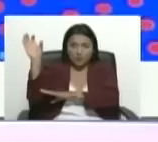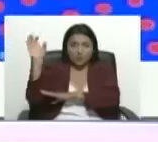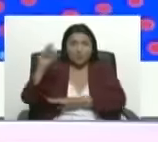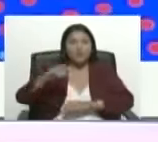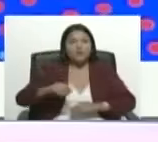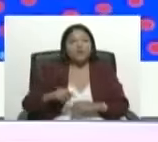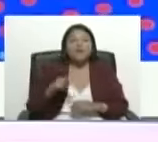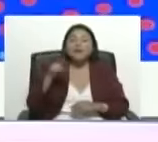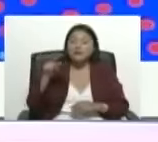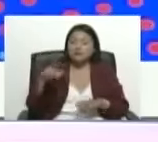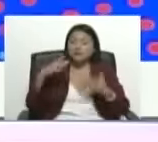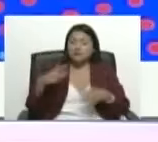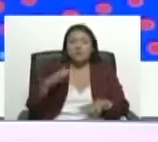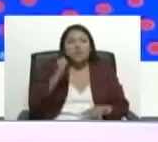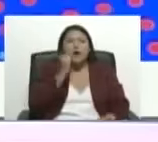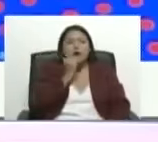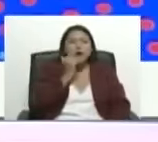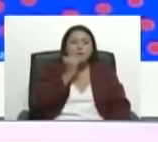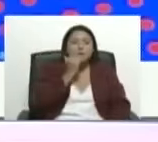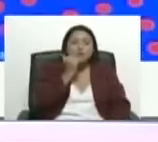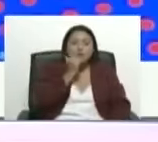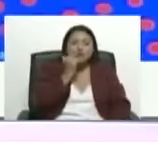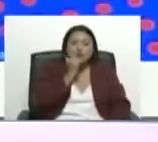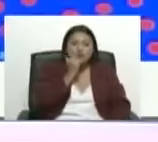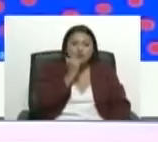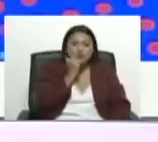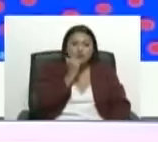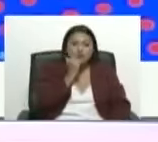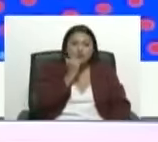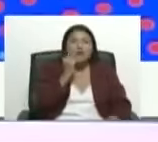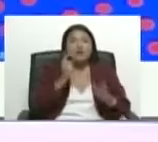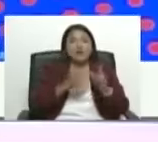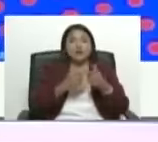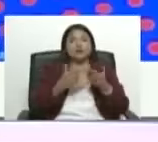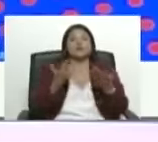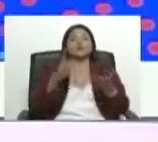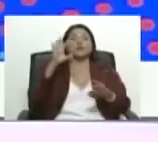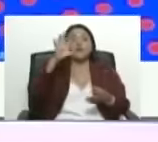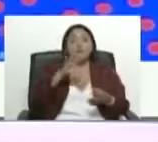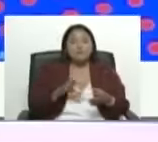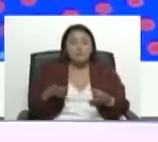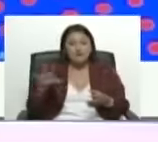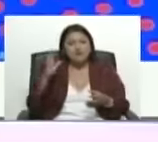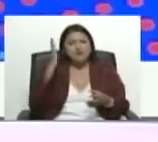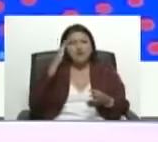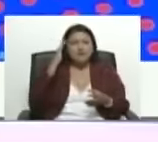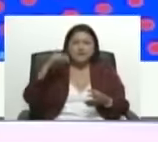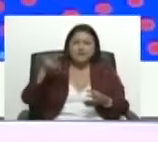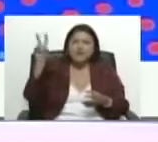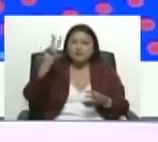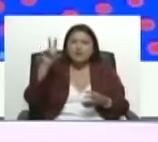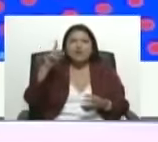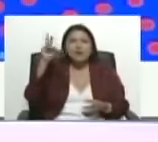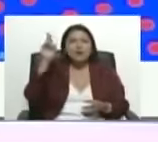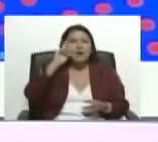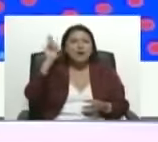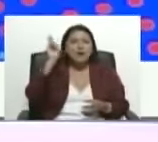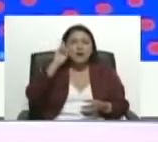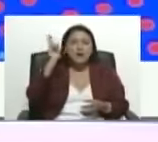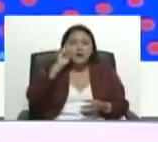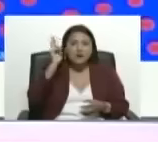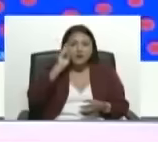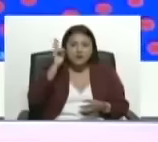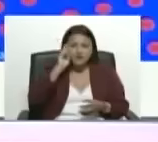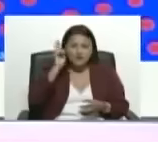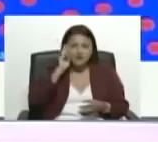Es una grosería y una barbaridad. Y la comunidad internacional sabe que Venezuela tiene razón, porque así se lo han expresado al